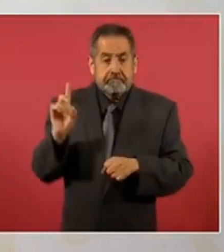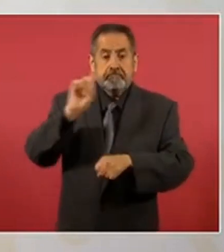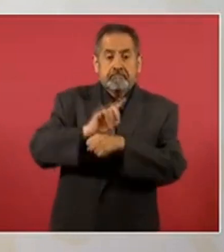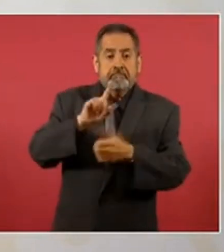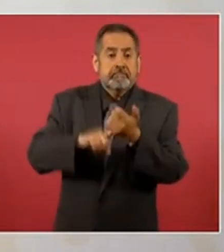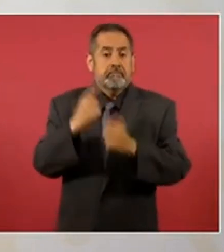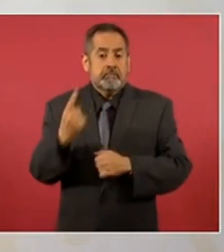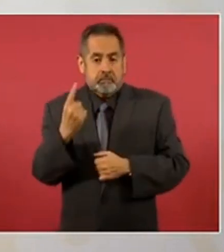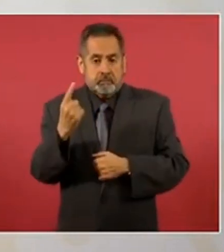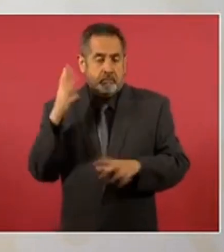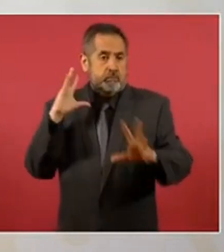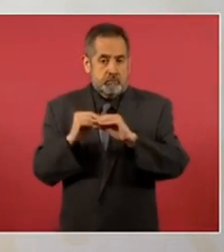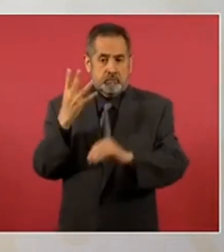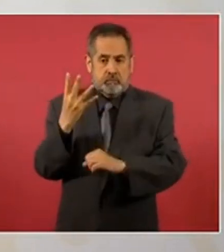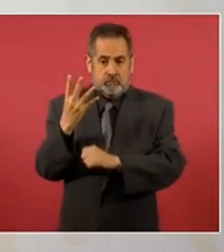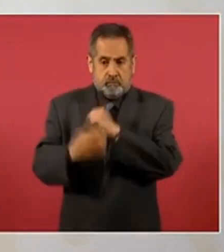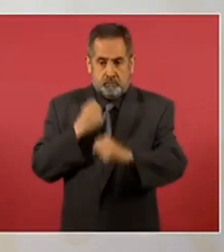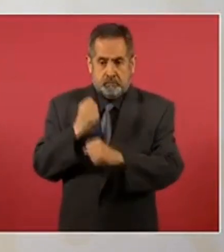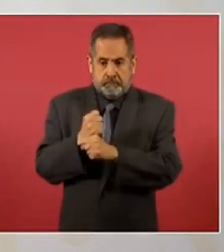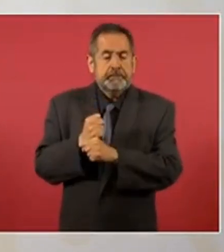primero, que son los 4 años,